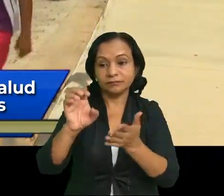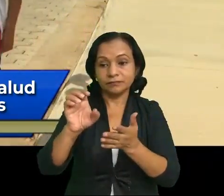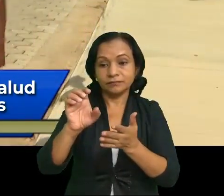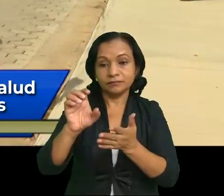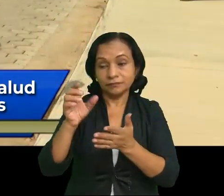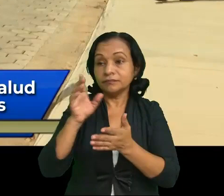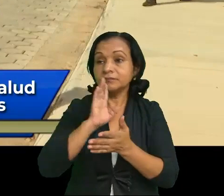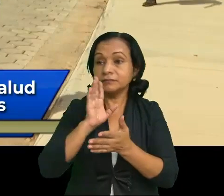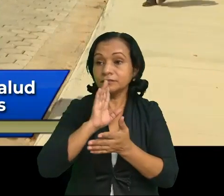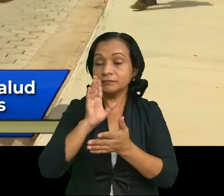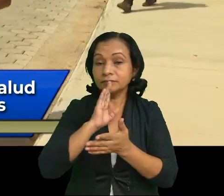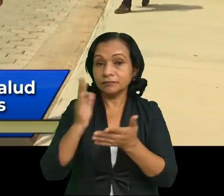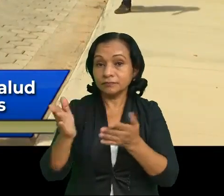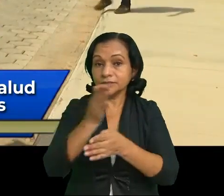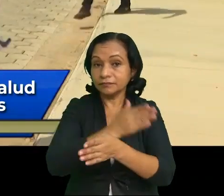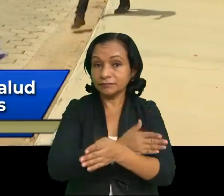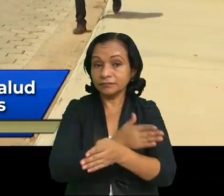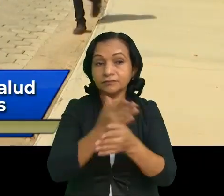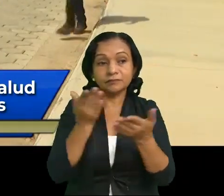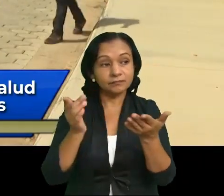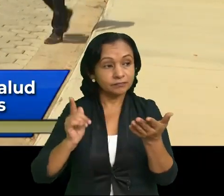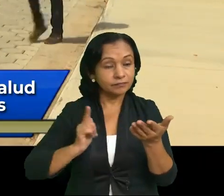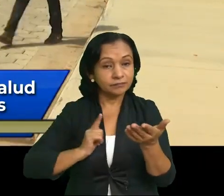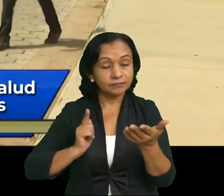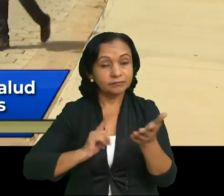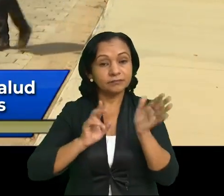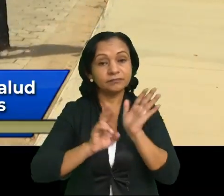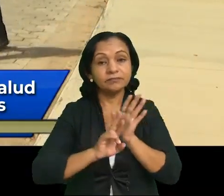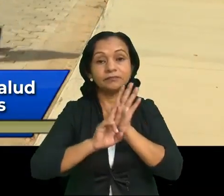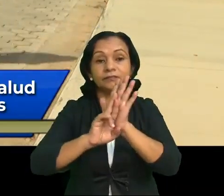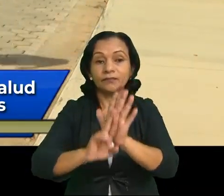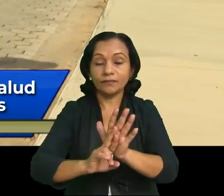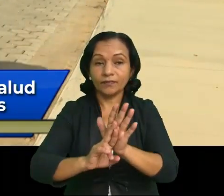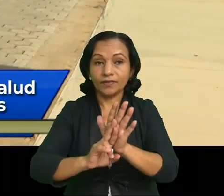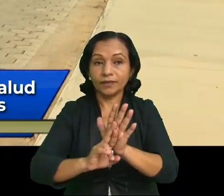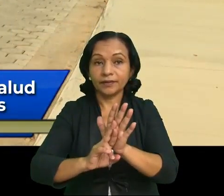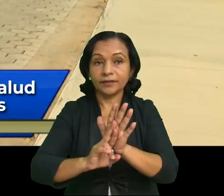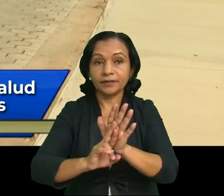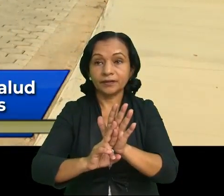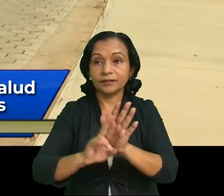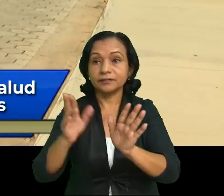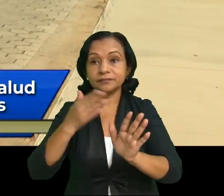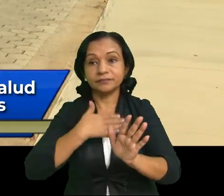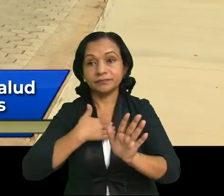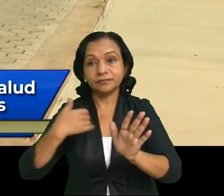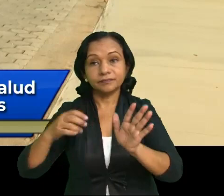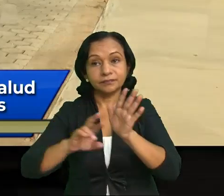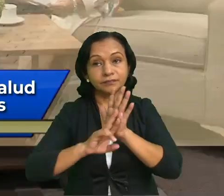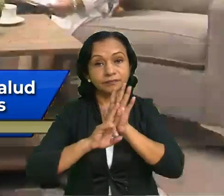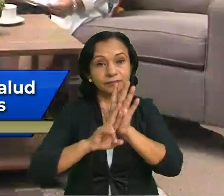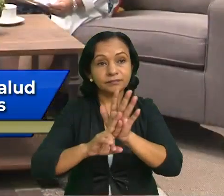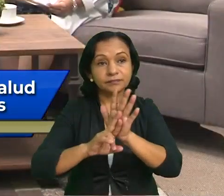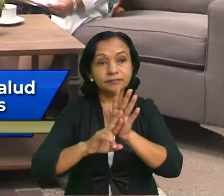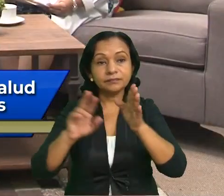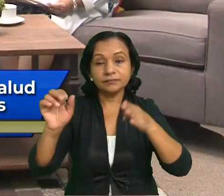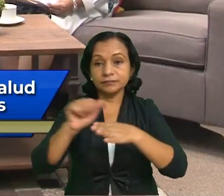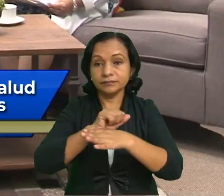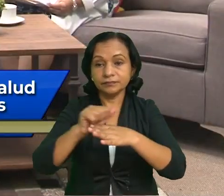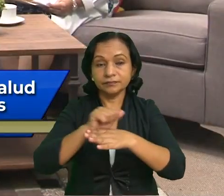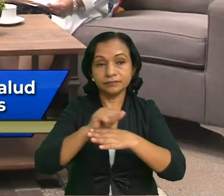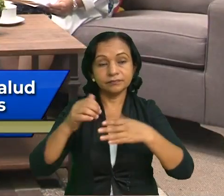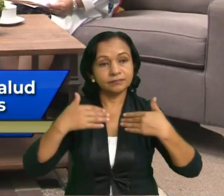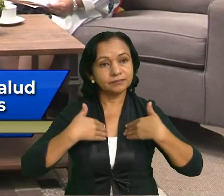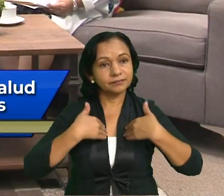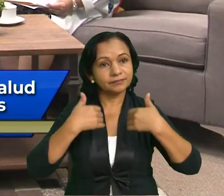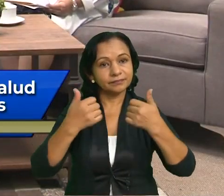pilares fundamentales para haber tenido una respuesta una mejor respuesta ante el comité fue la preparación del sistema de salud